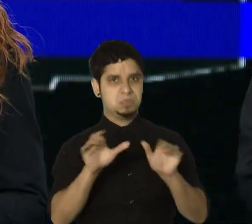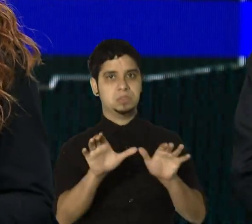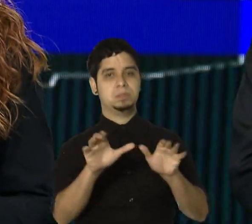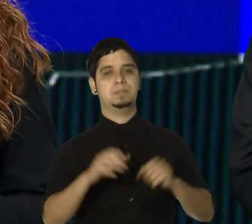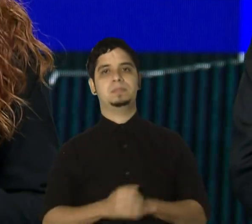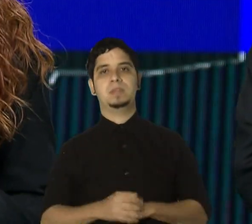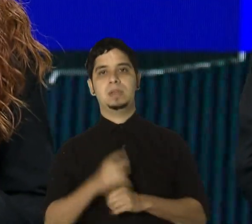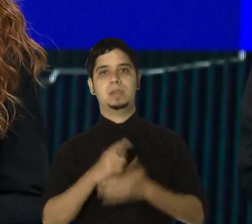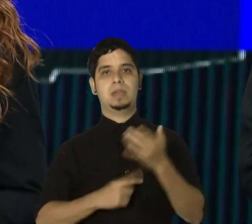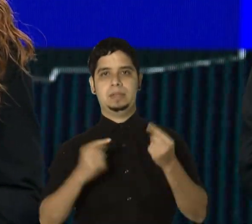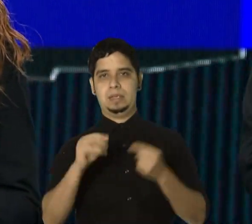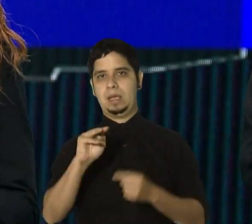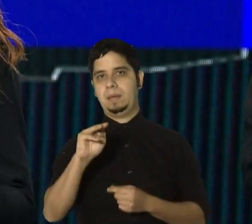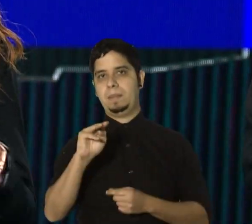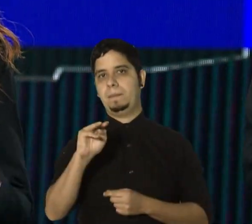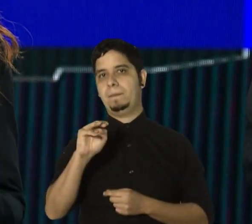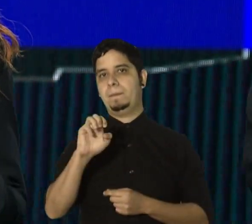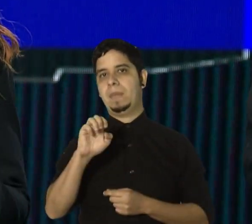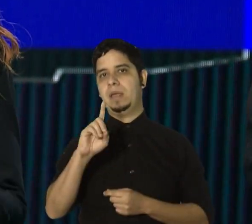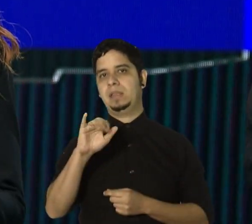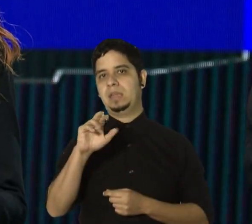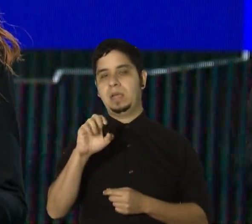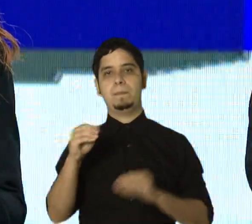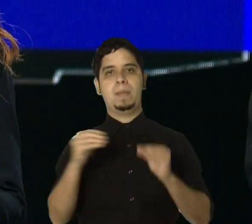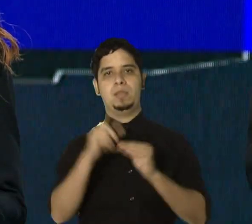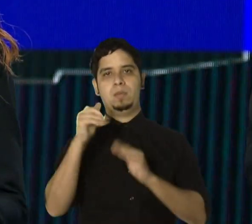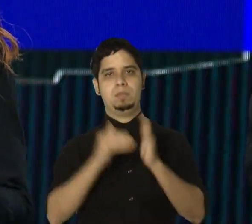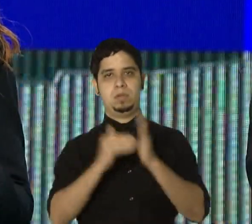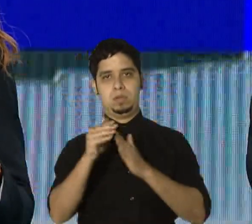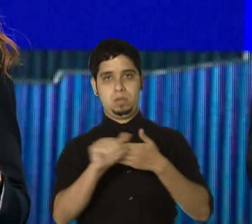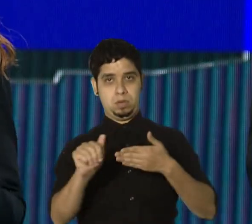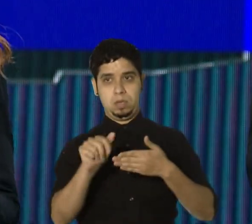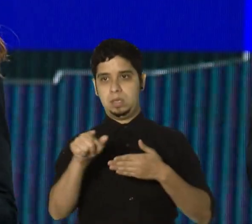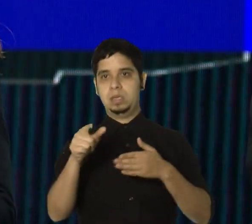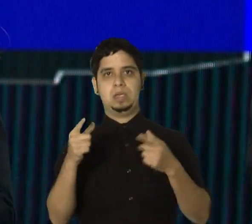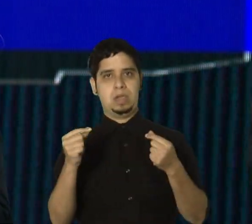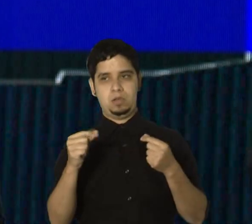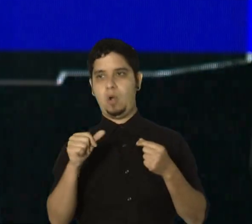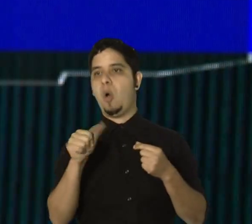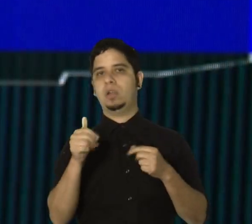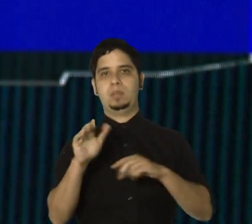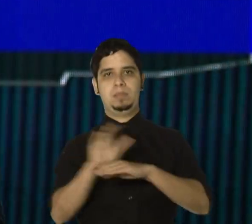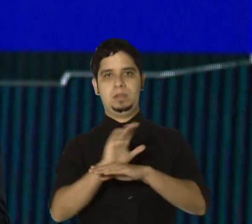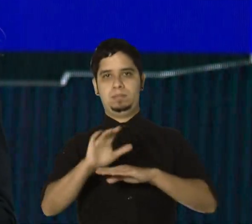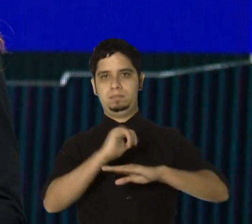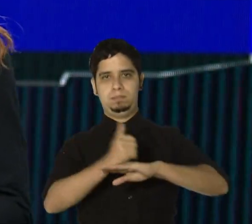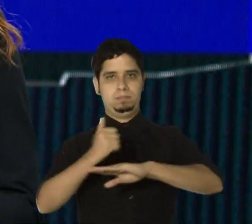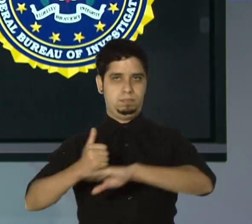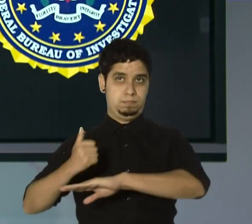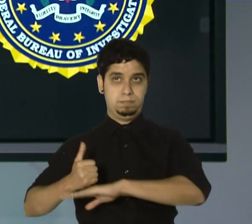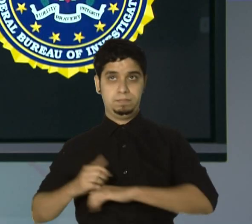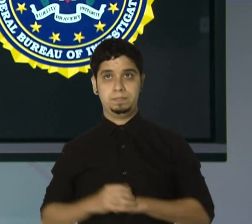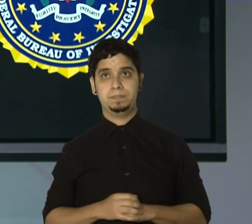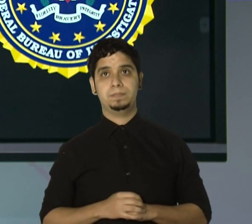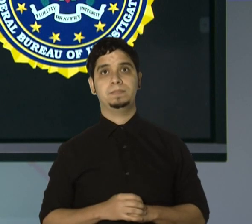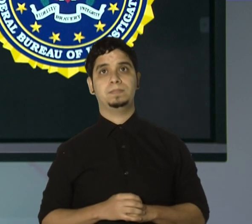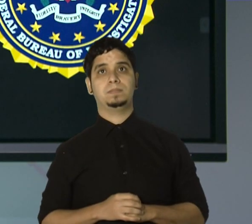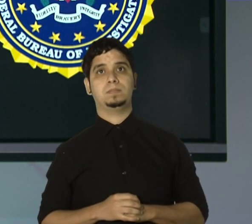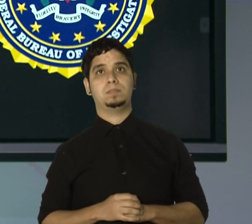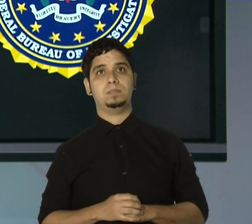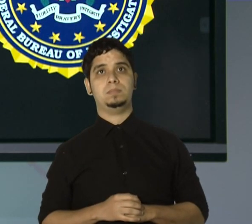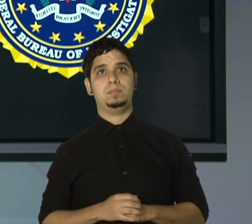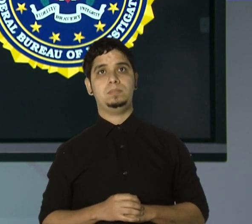al Medicare de sobre más de un millón de dólares y entendemos que ha creado otras compañías después de esto. Otras compañías.